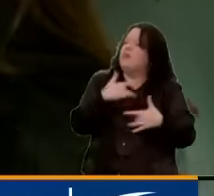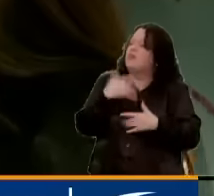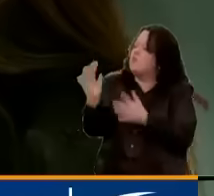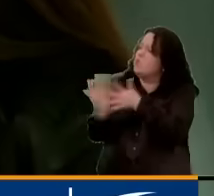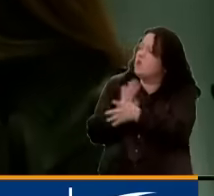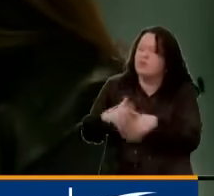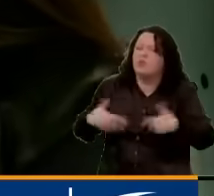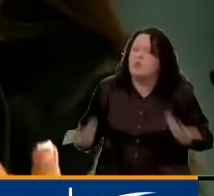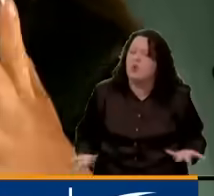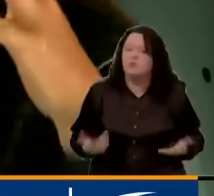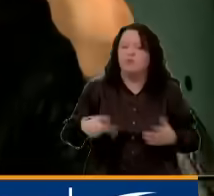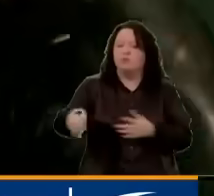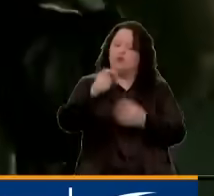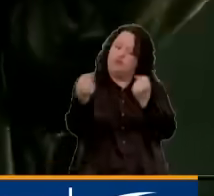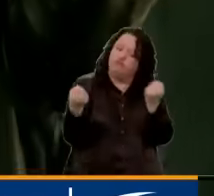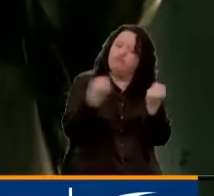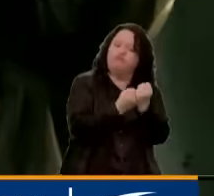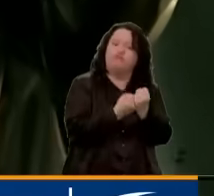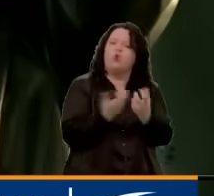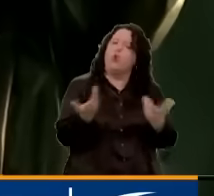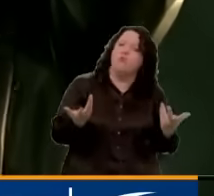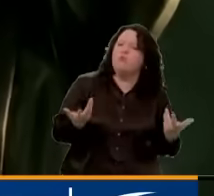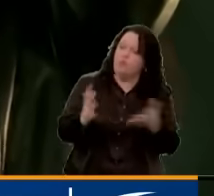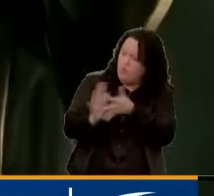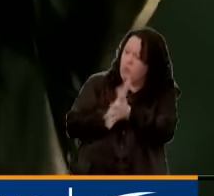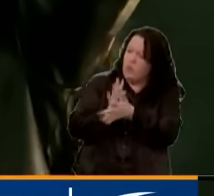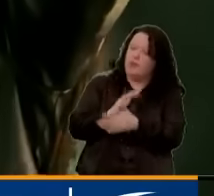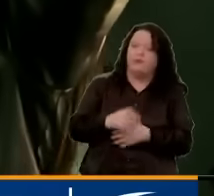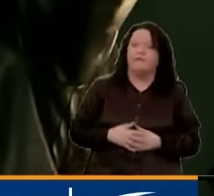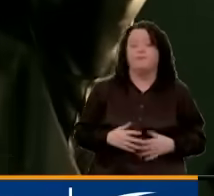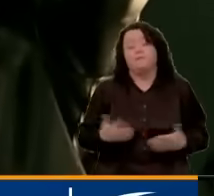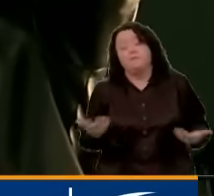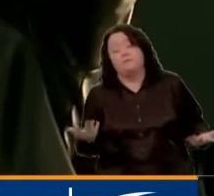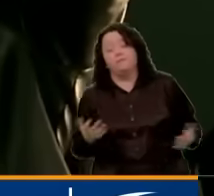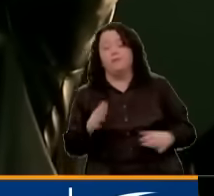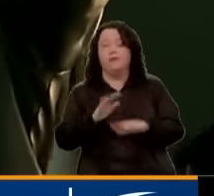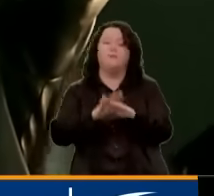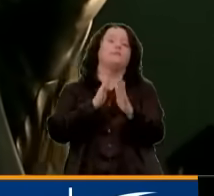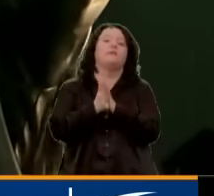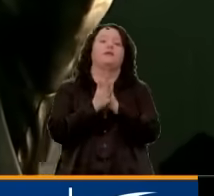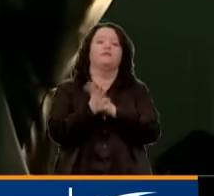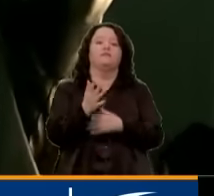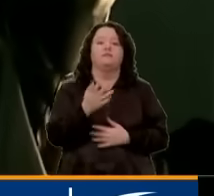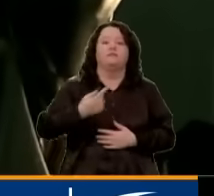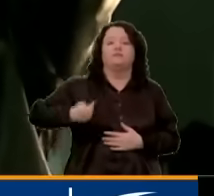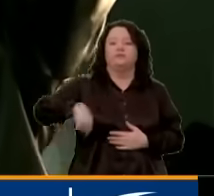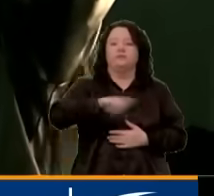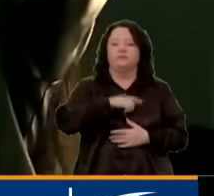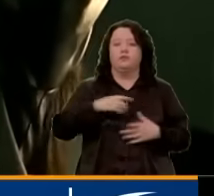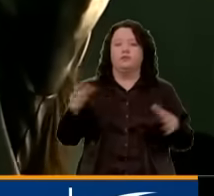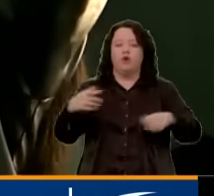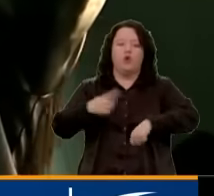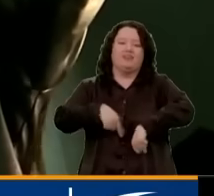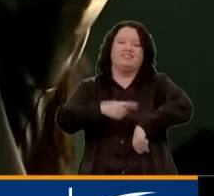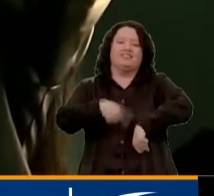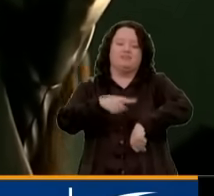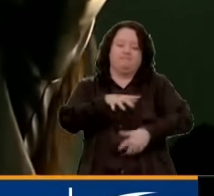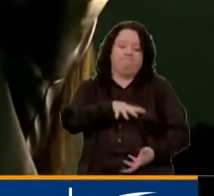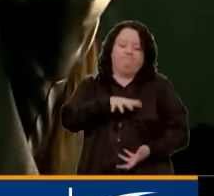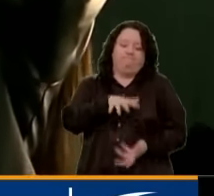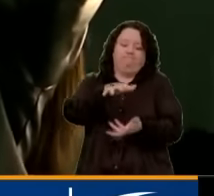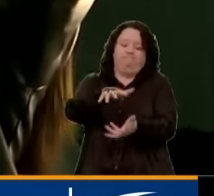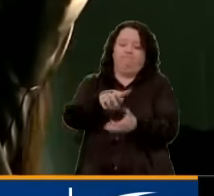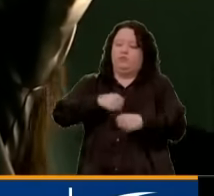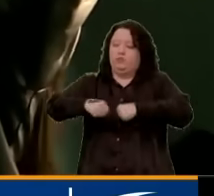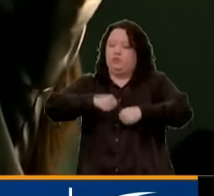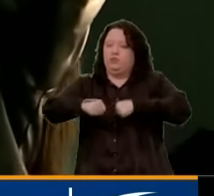cómo han contribuido ustedes a esta emergencia. Pues mira, se ha generado un banco de horas sumando los